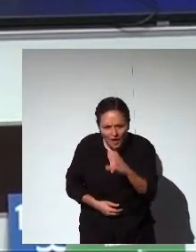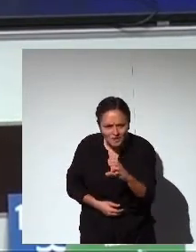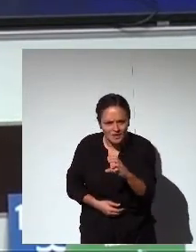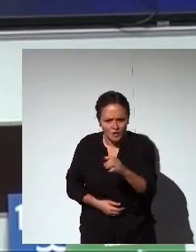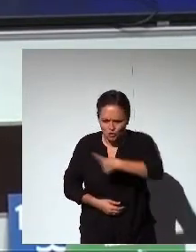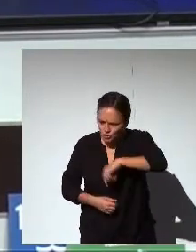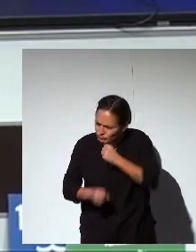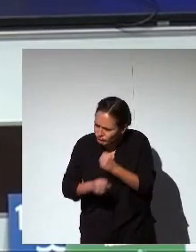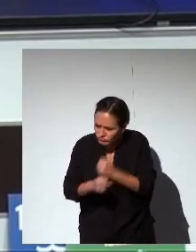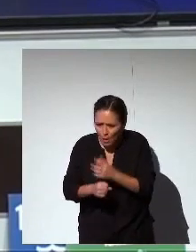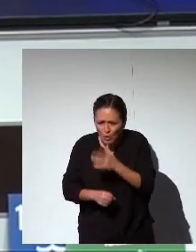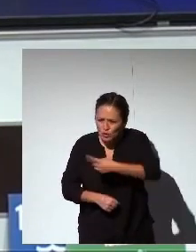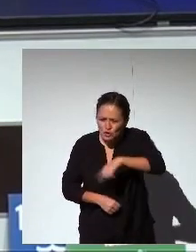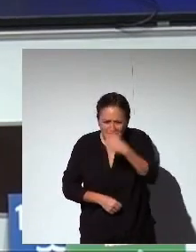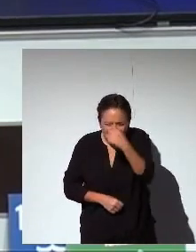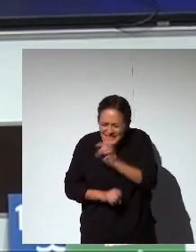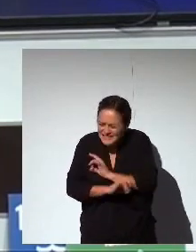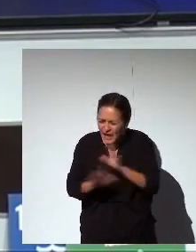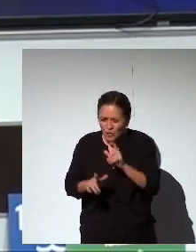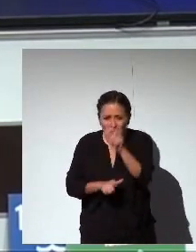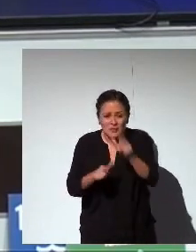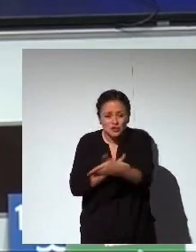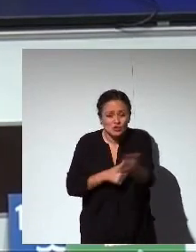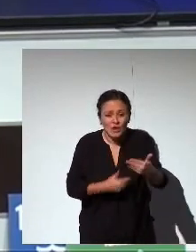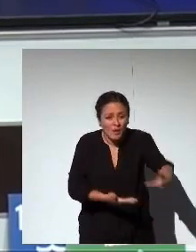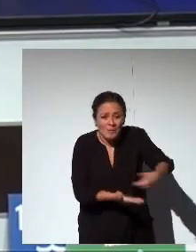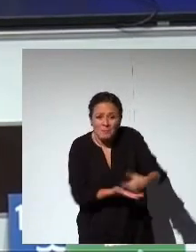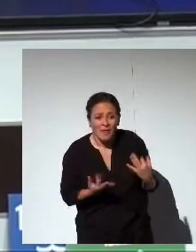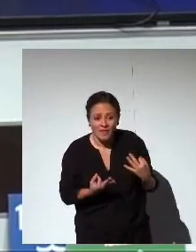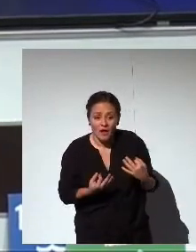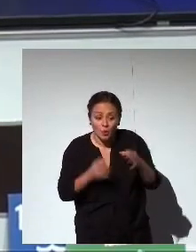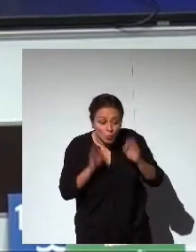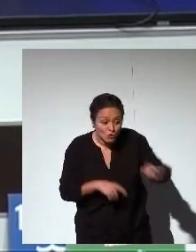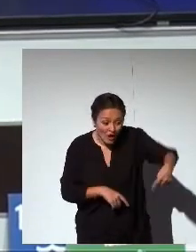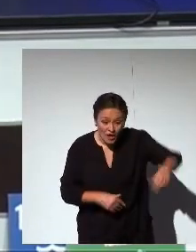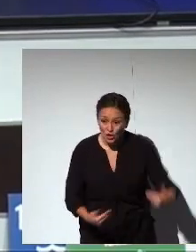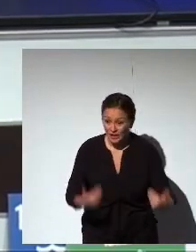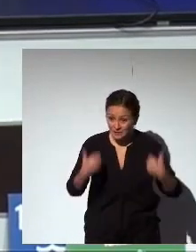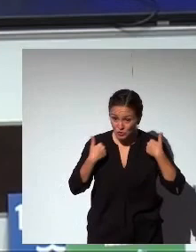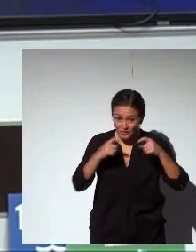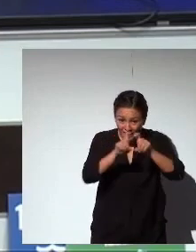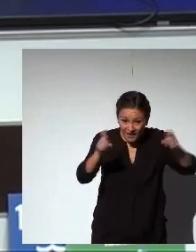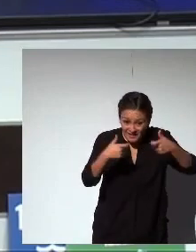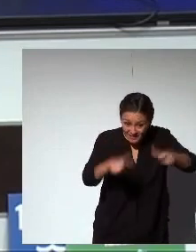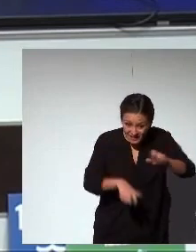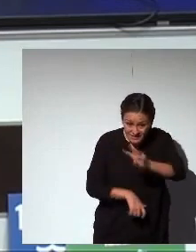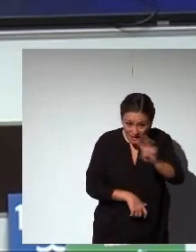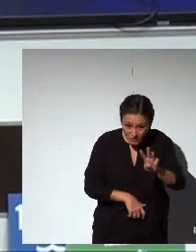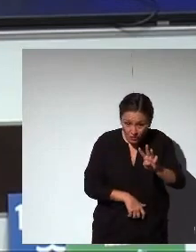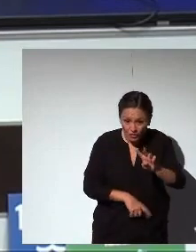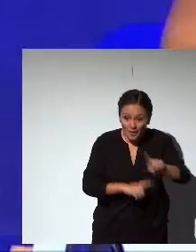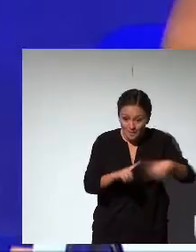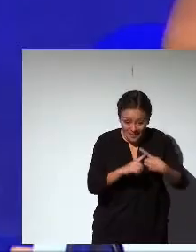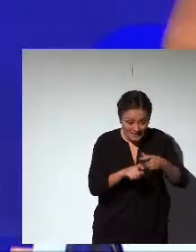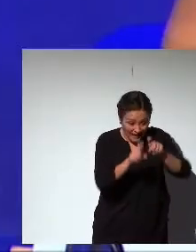claro en aquel momento que lo que la ciudadanía requería de nosotros era la misma responsabilidad que las entidades del tercer sector y las entidades